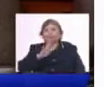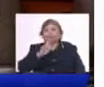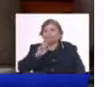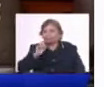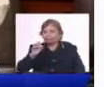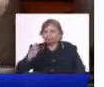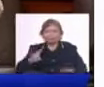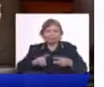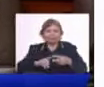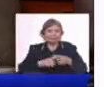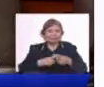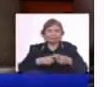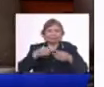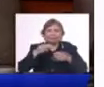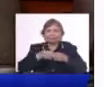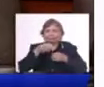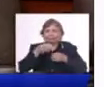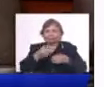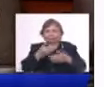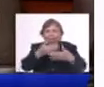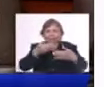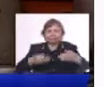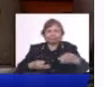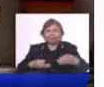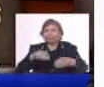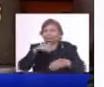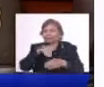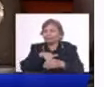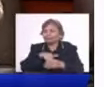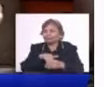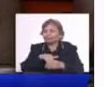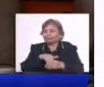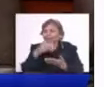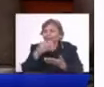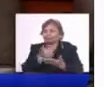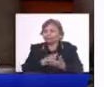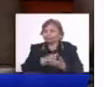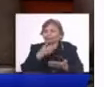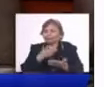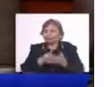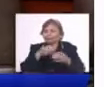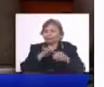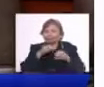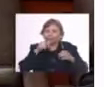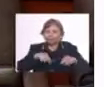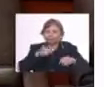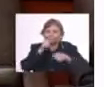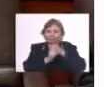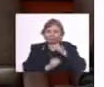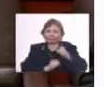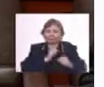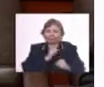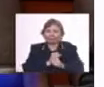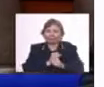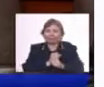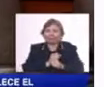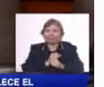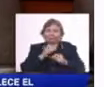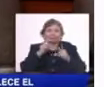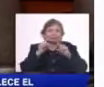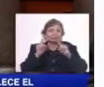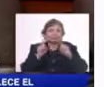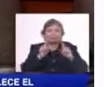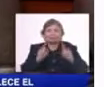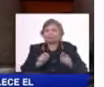planteó desde un inicio el adelanto de elecciones, cosa que se recoge, adelanto de elecciones en este año, y la consulta